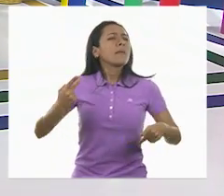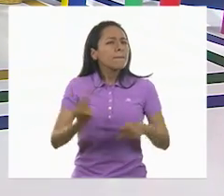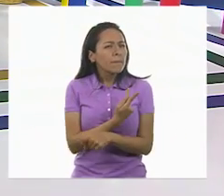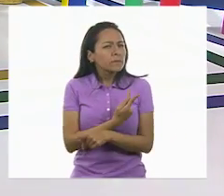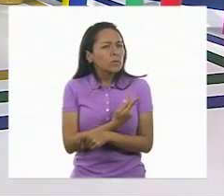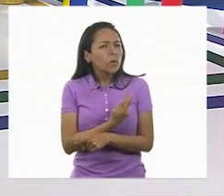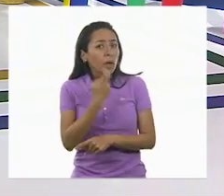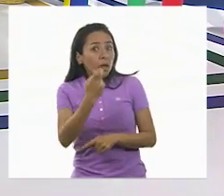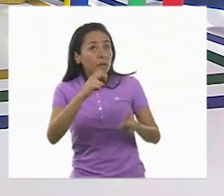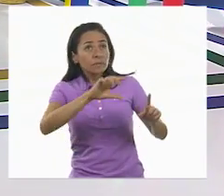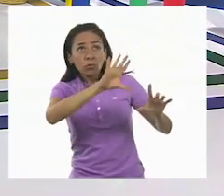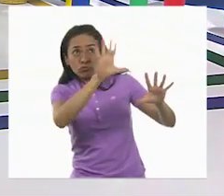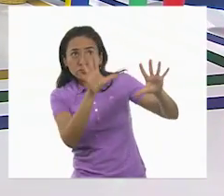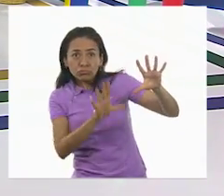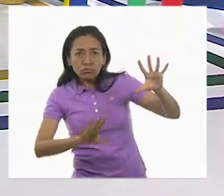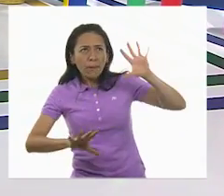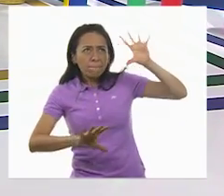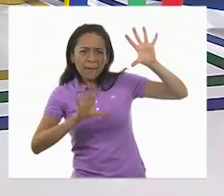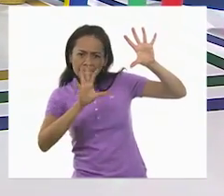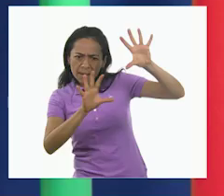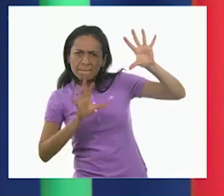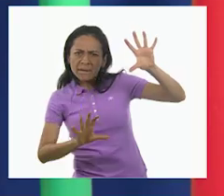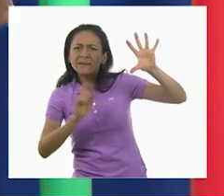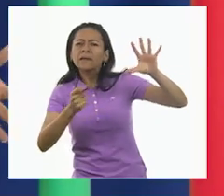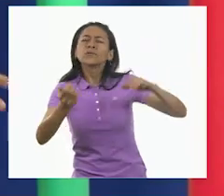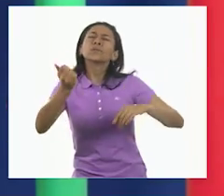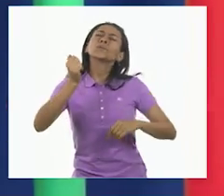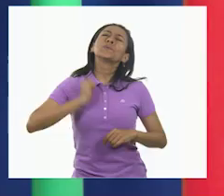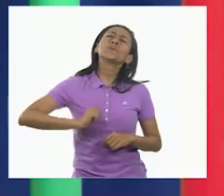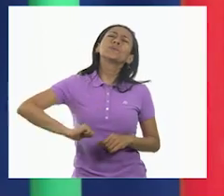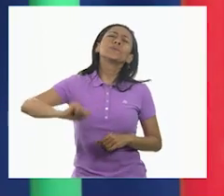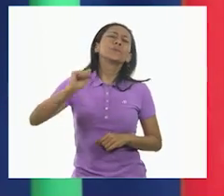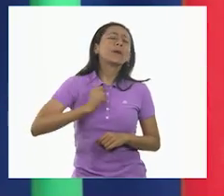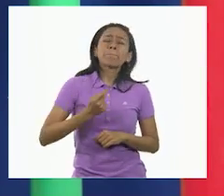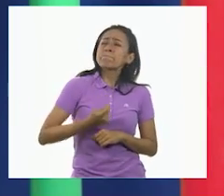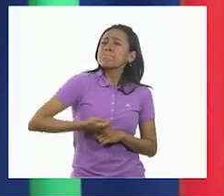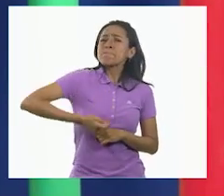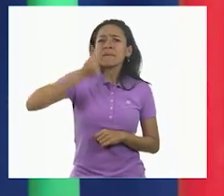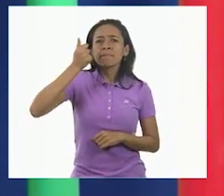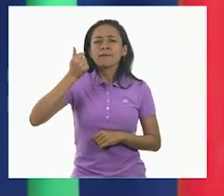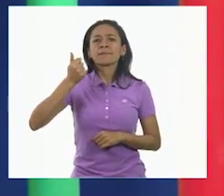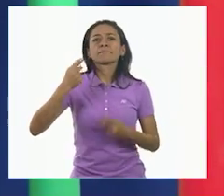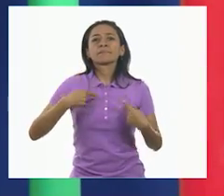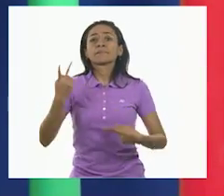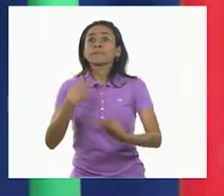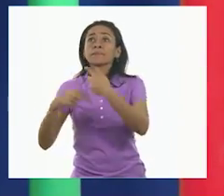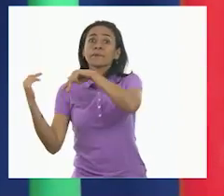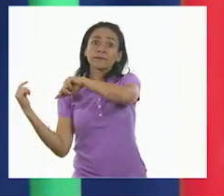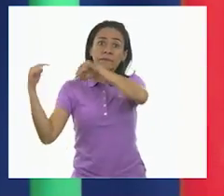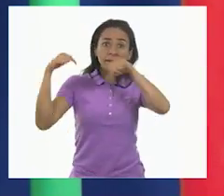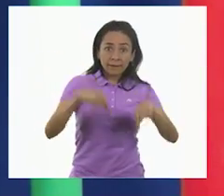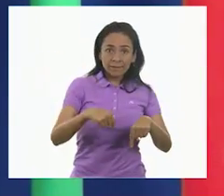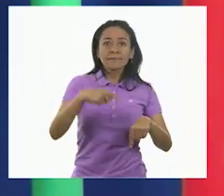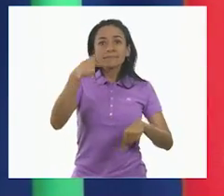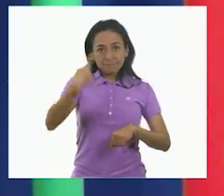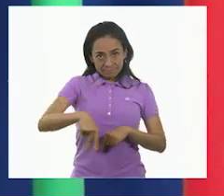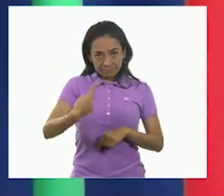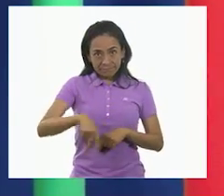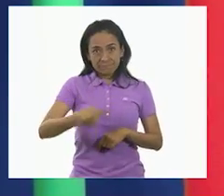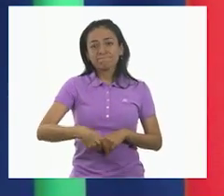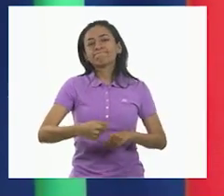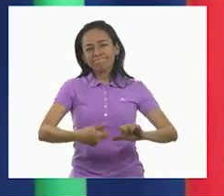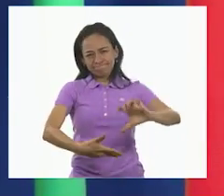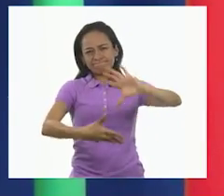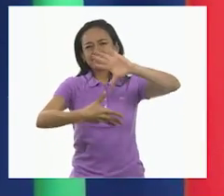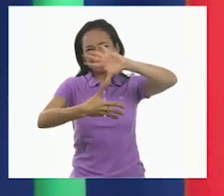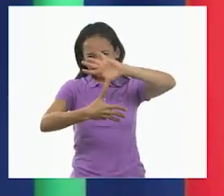vida de los primeros pobladores que llegaron a nuestro continente y muy en concreto a lo que